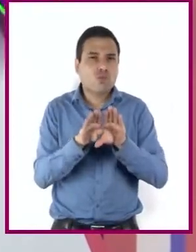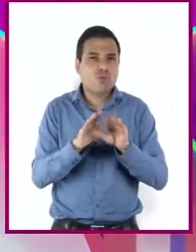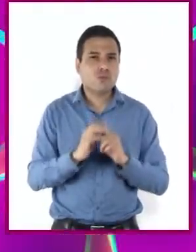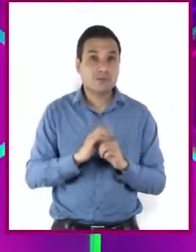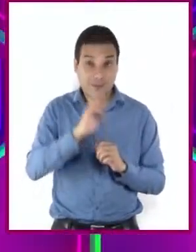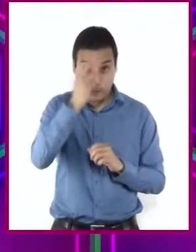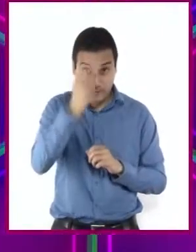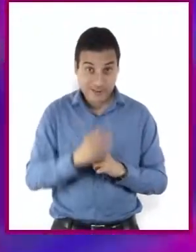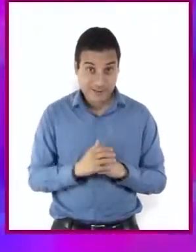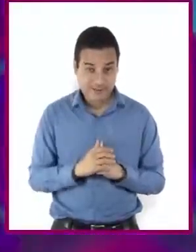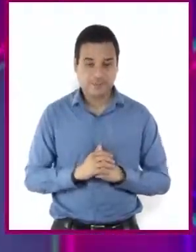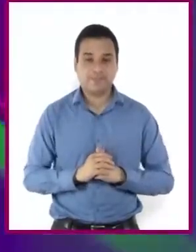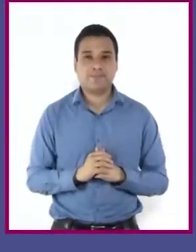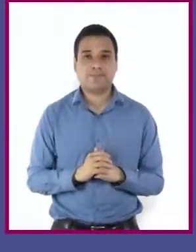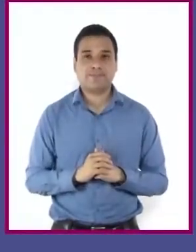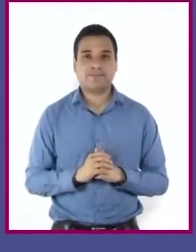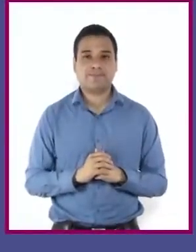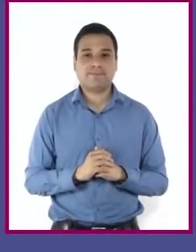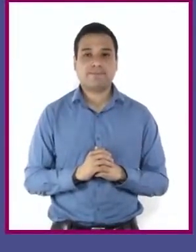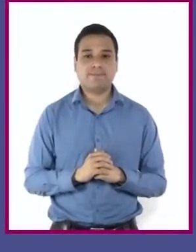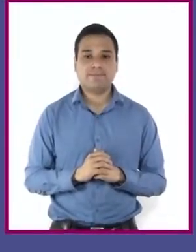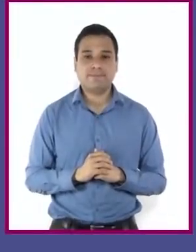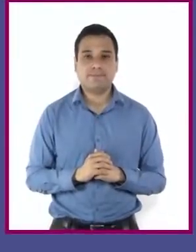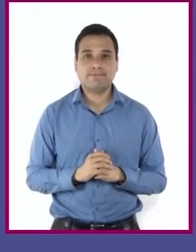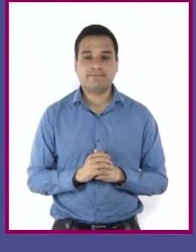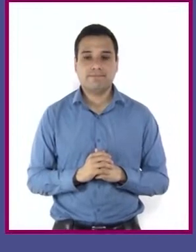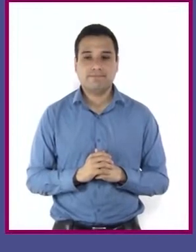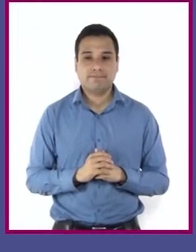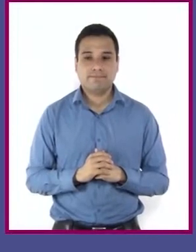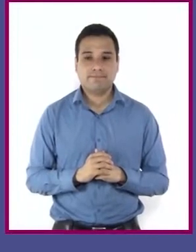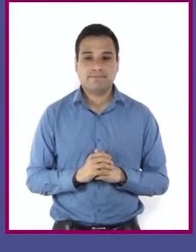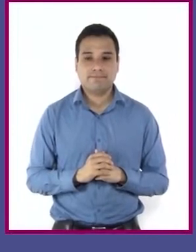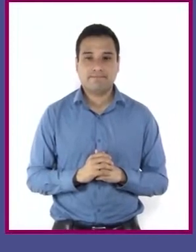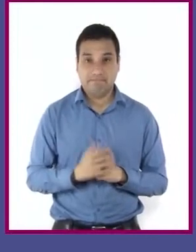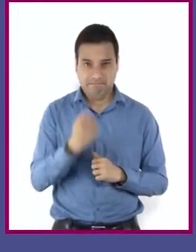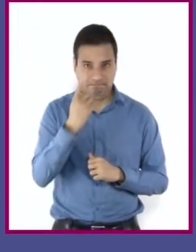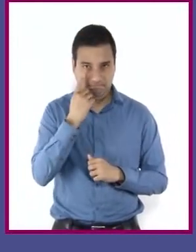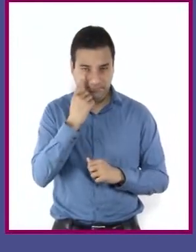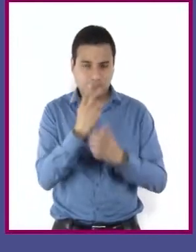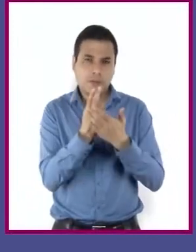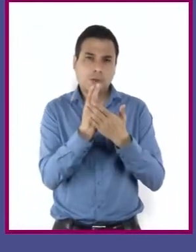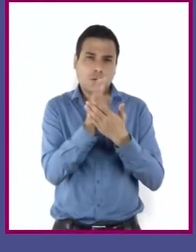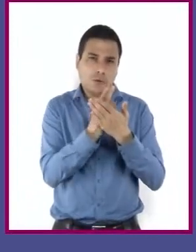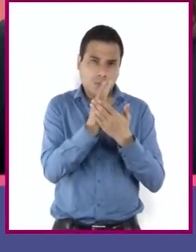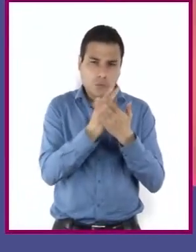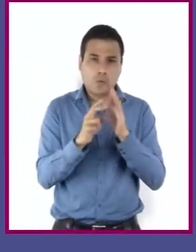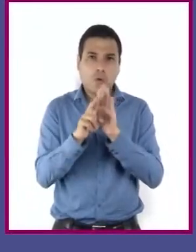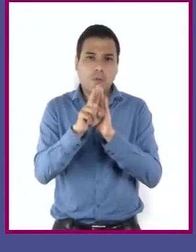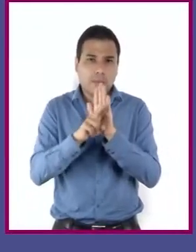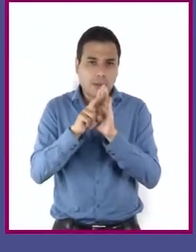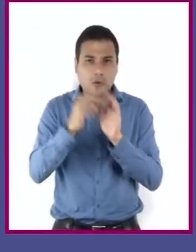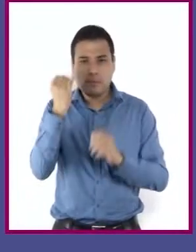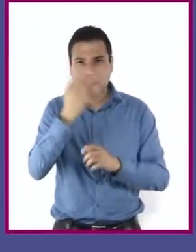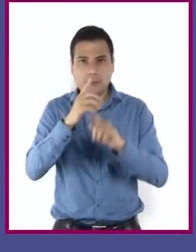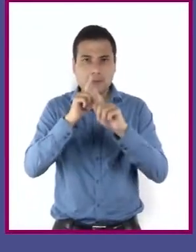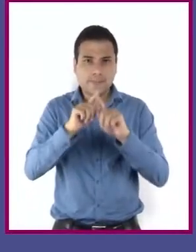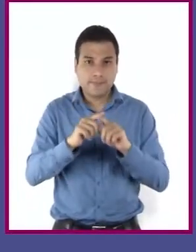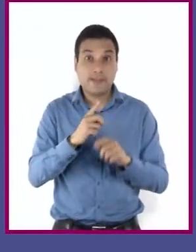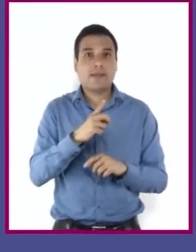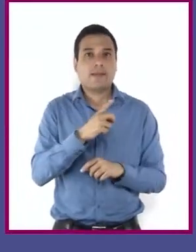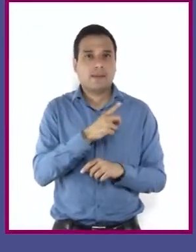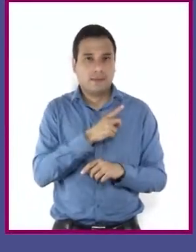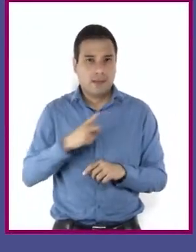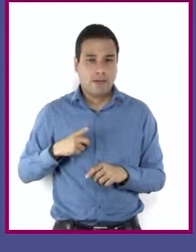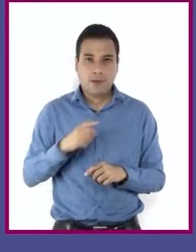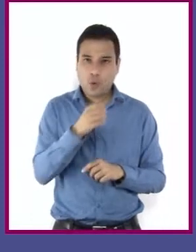exposición. Pues bien, respondiendo a ello, un apoyo gráfico en la exposición debe estar estructurado,